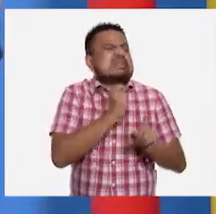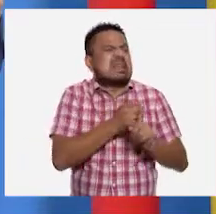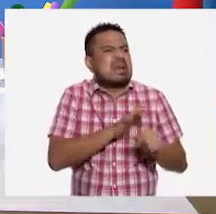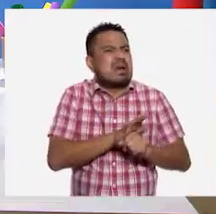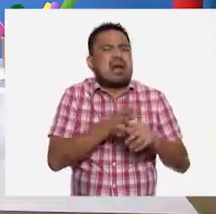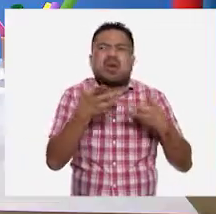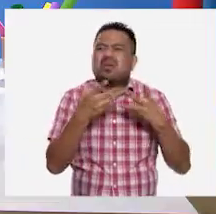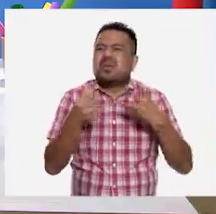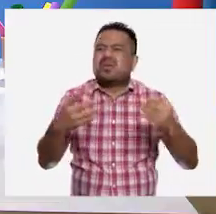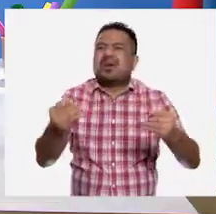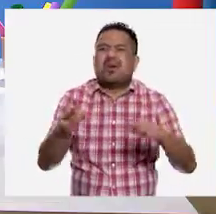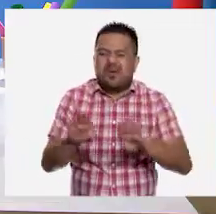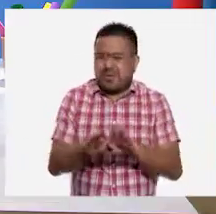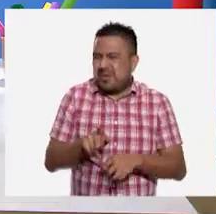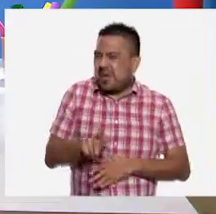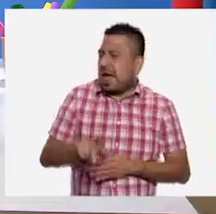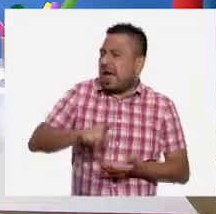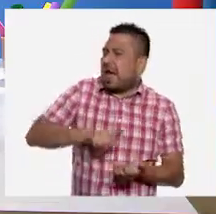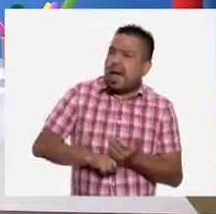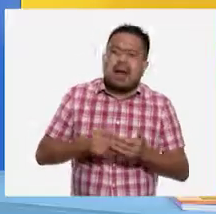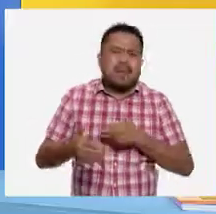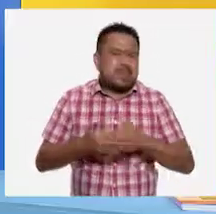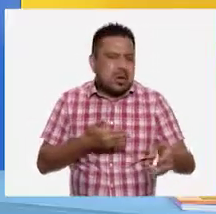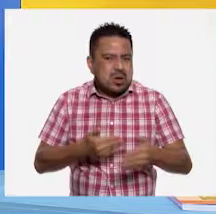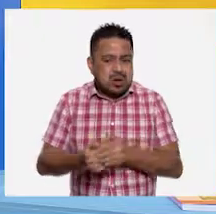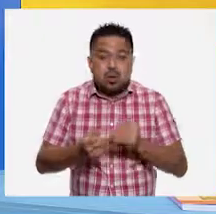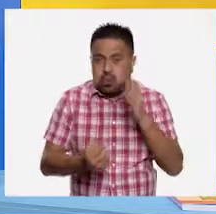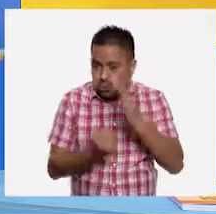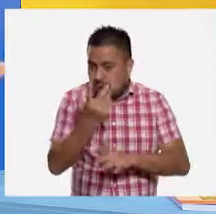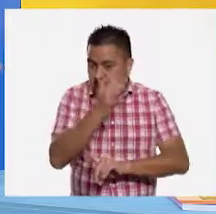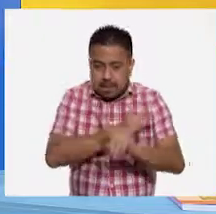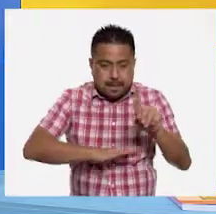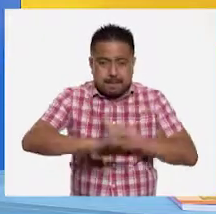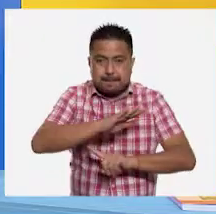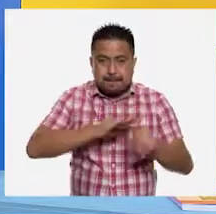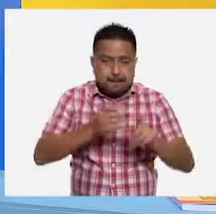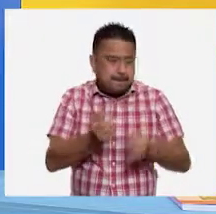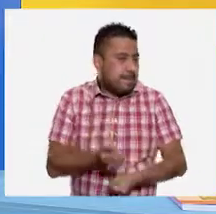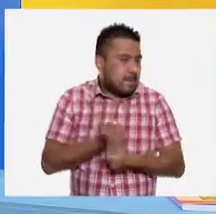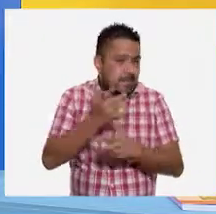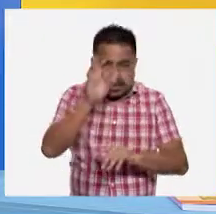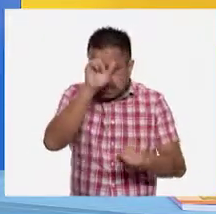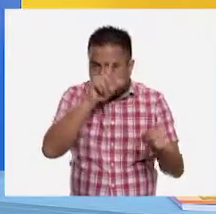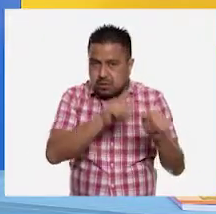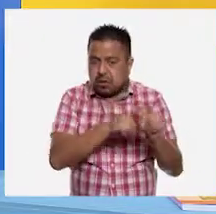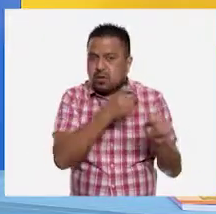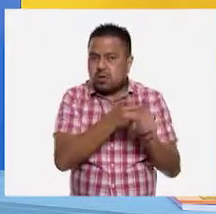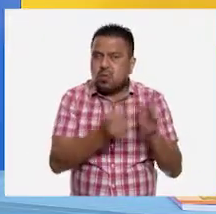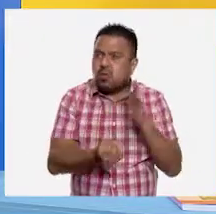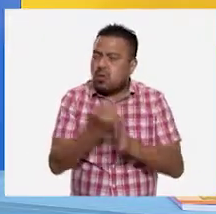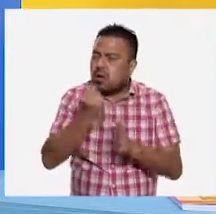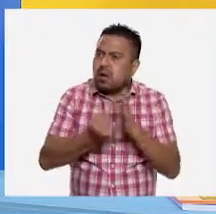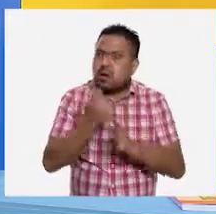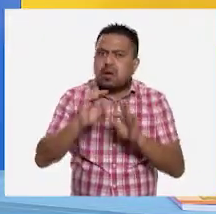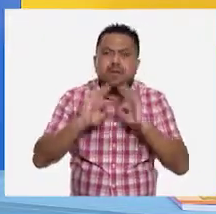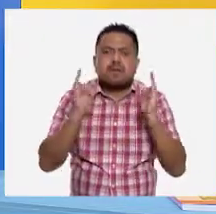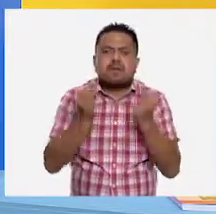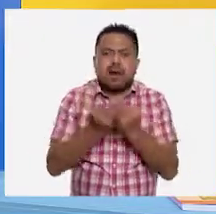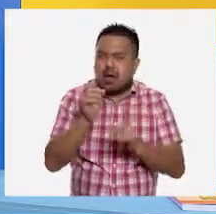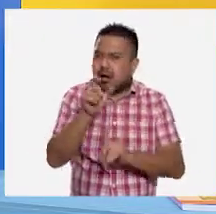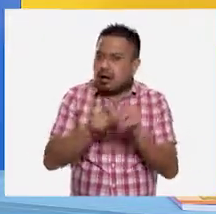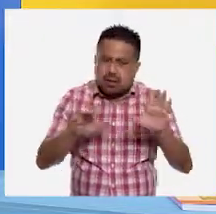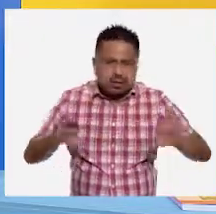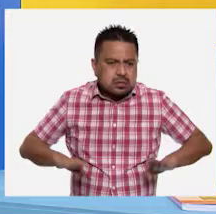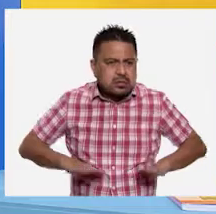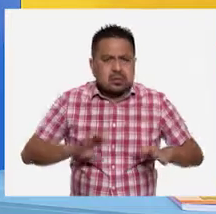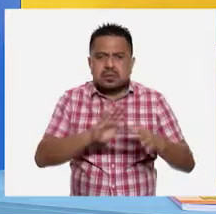¿no, maestra? Así es. Y en este nuevo contexto, las expresiones culturales también adquirieron nuevas formas y características.